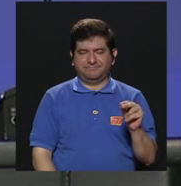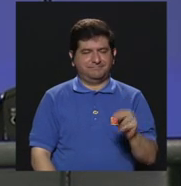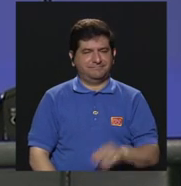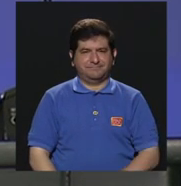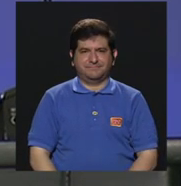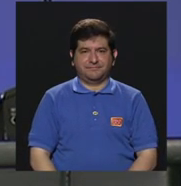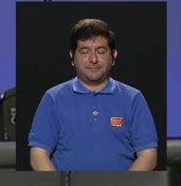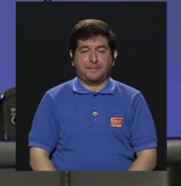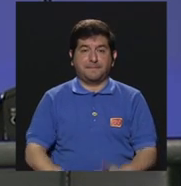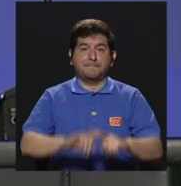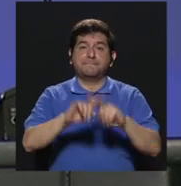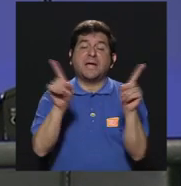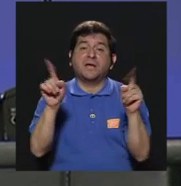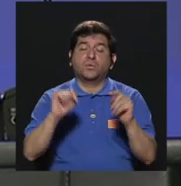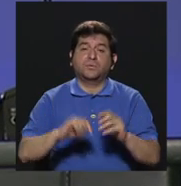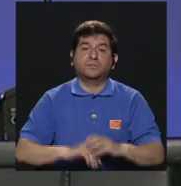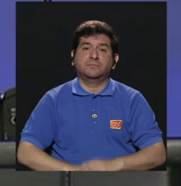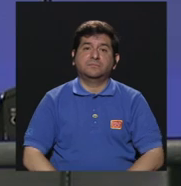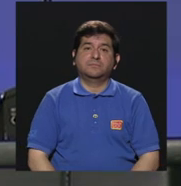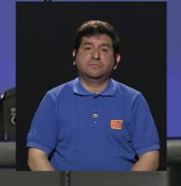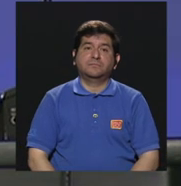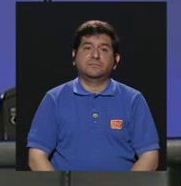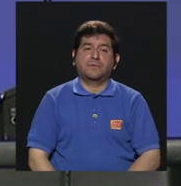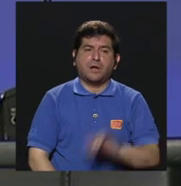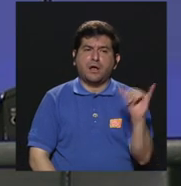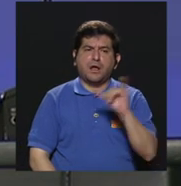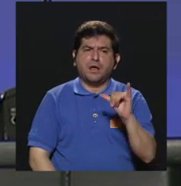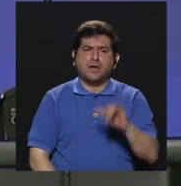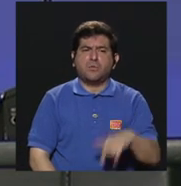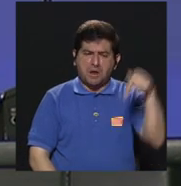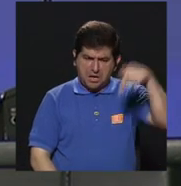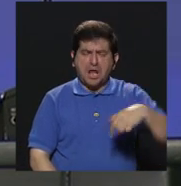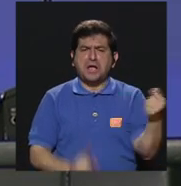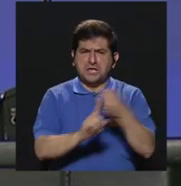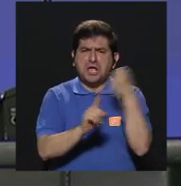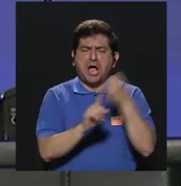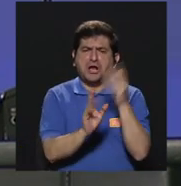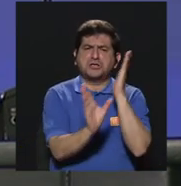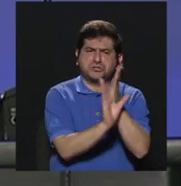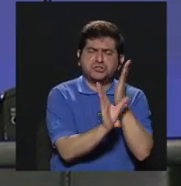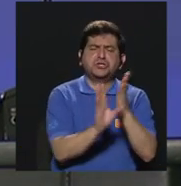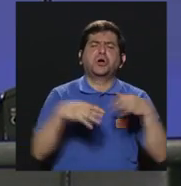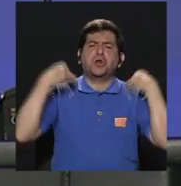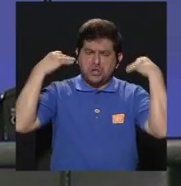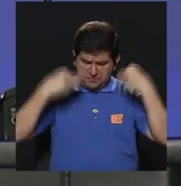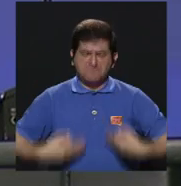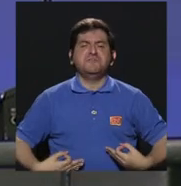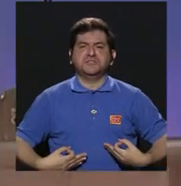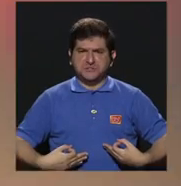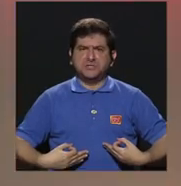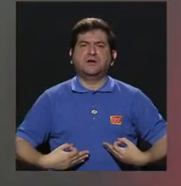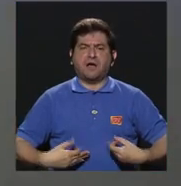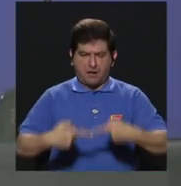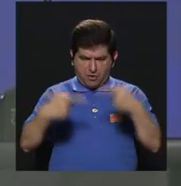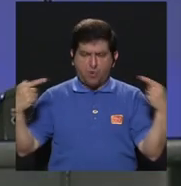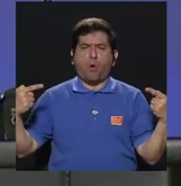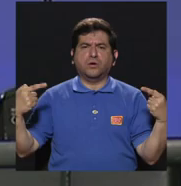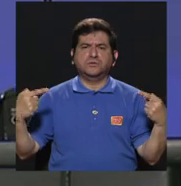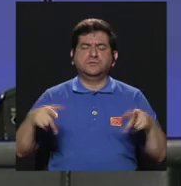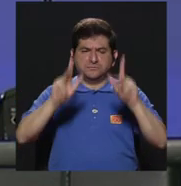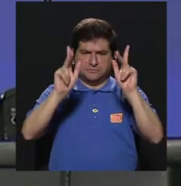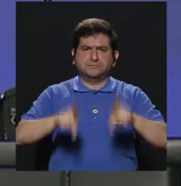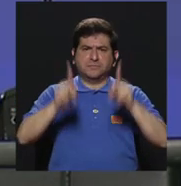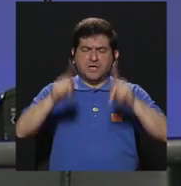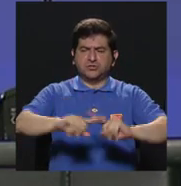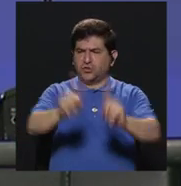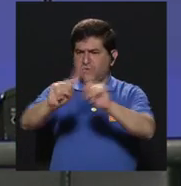No obstante, aquí también hay agresiones psicológicas y físicas en contra de las